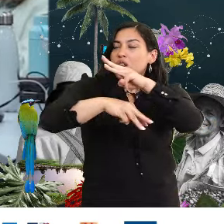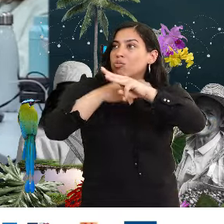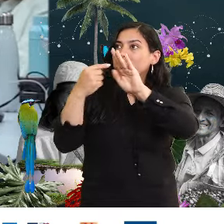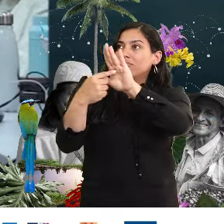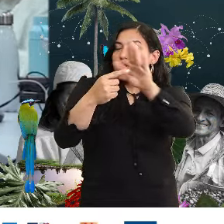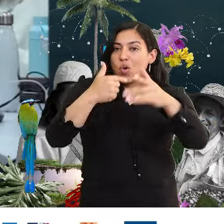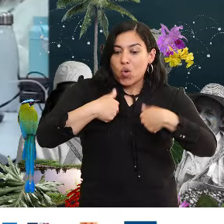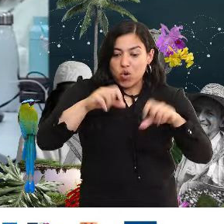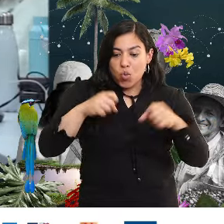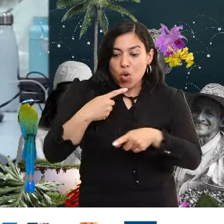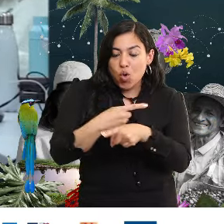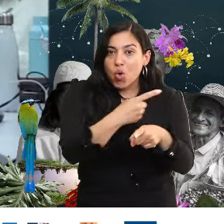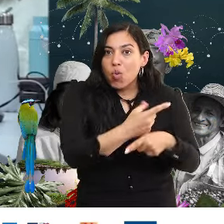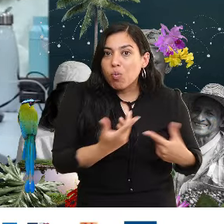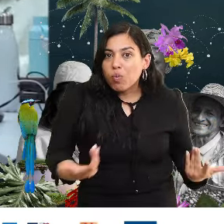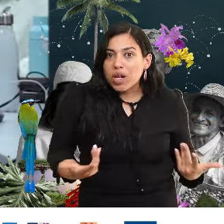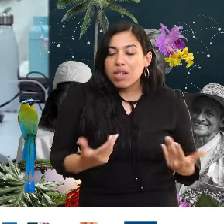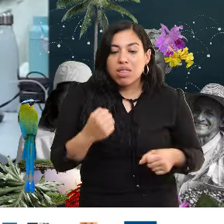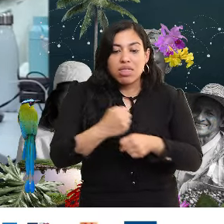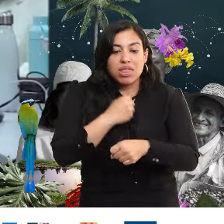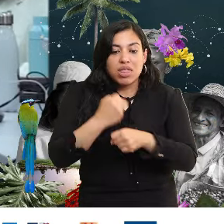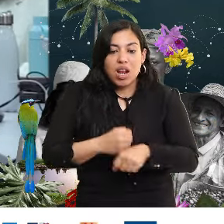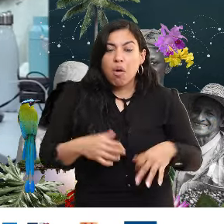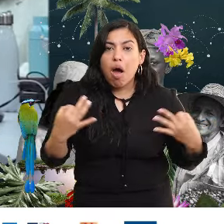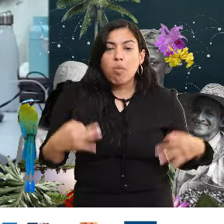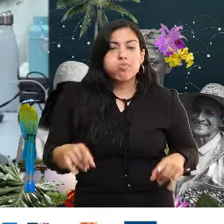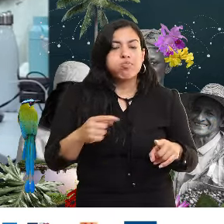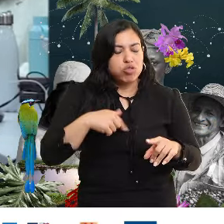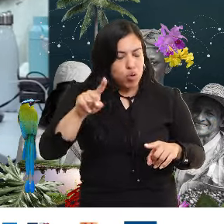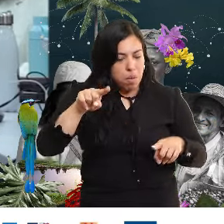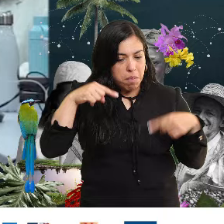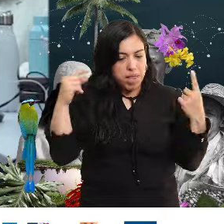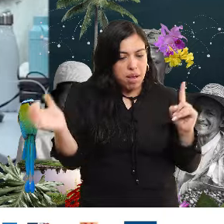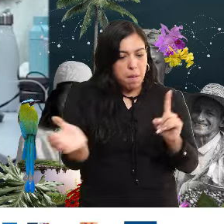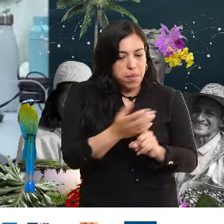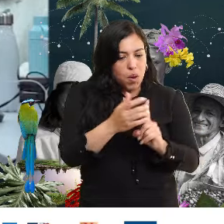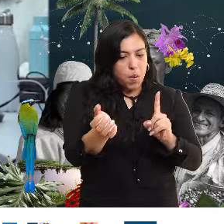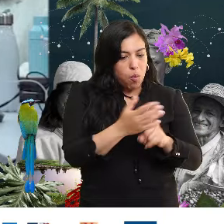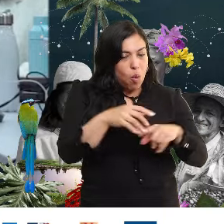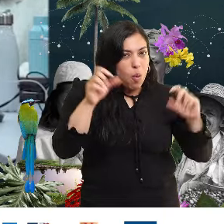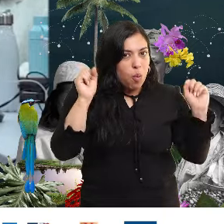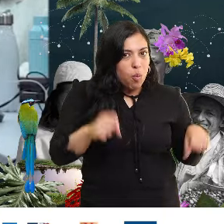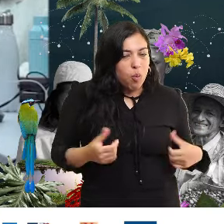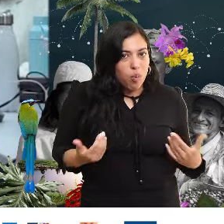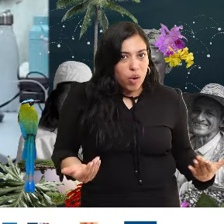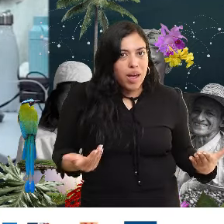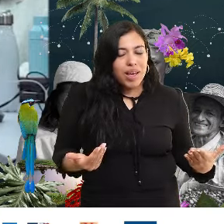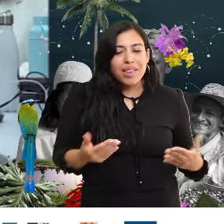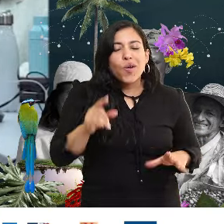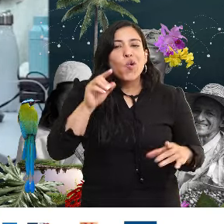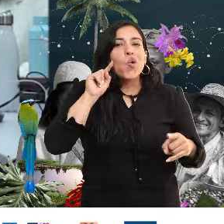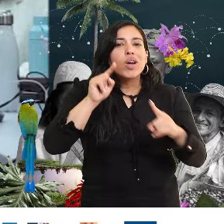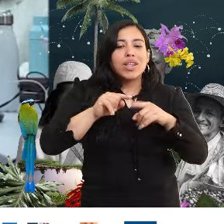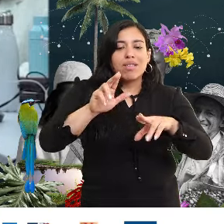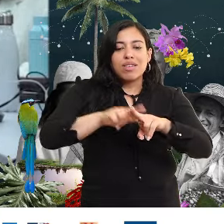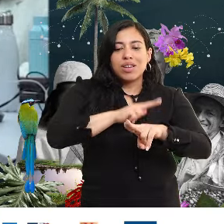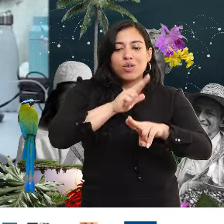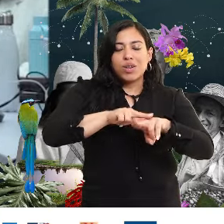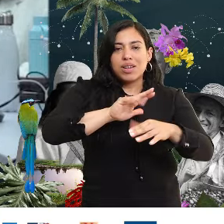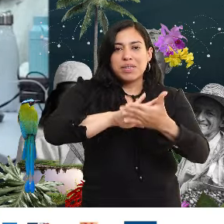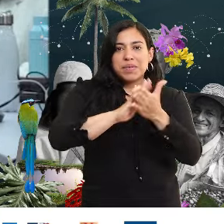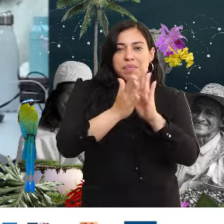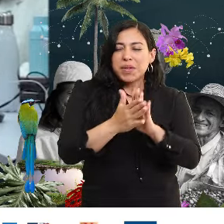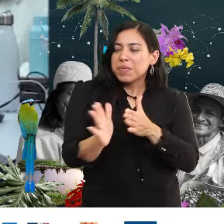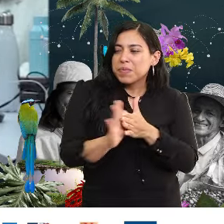podemos cumplir con mayor eficiencia las metas de COP en Montreal basados en paz con la naturaleza. Bueno,